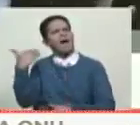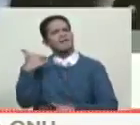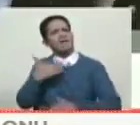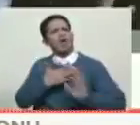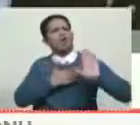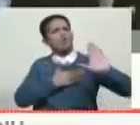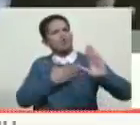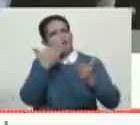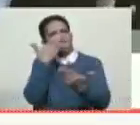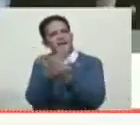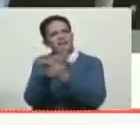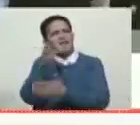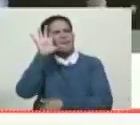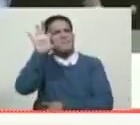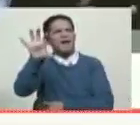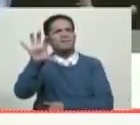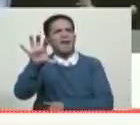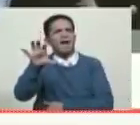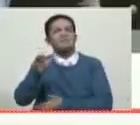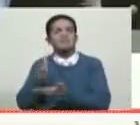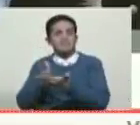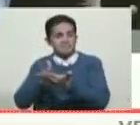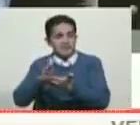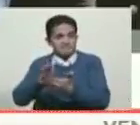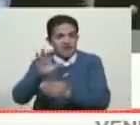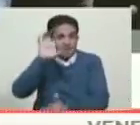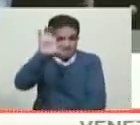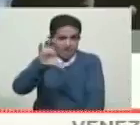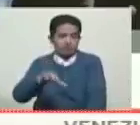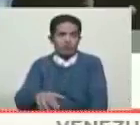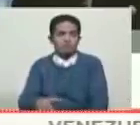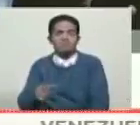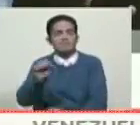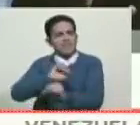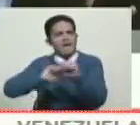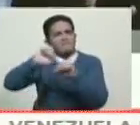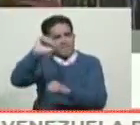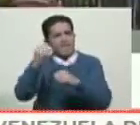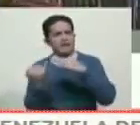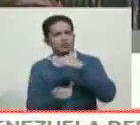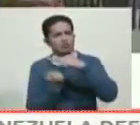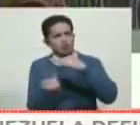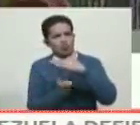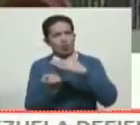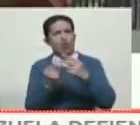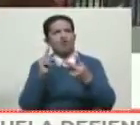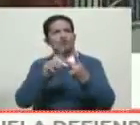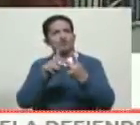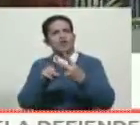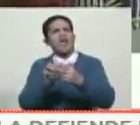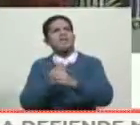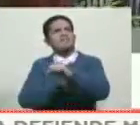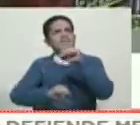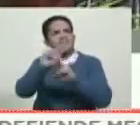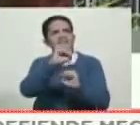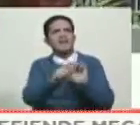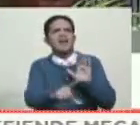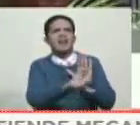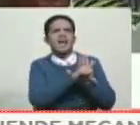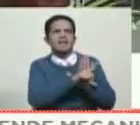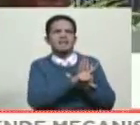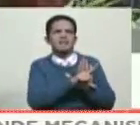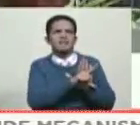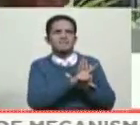la patria de serle fiel a nuestro país, de defender las instituciones y de defender esta constitución.